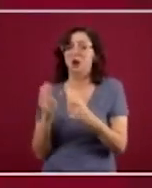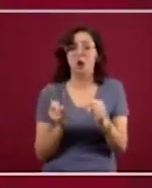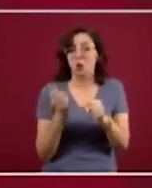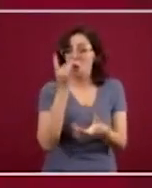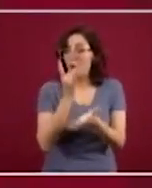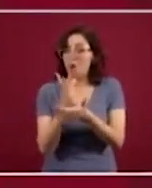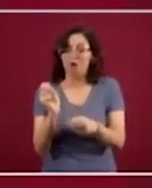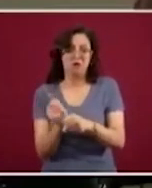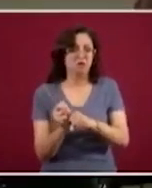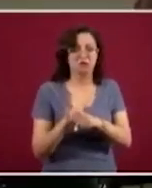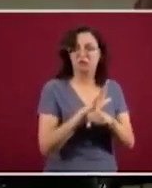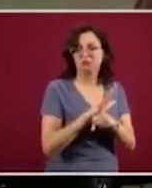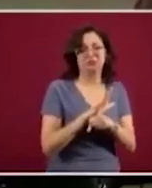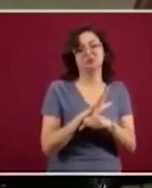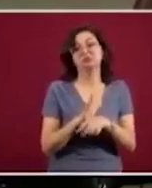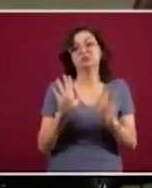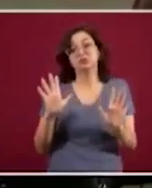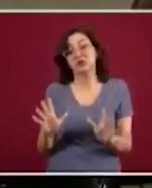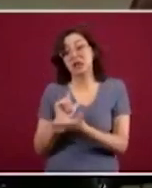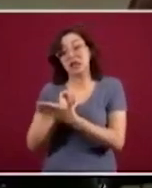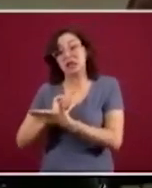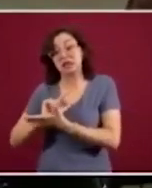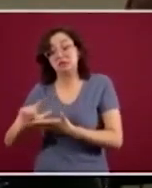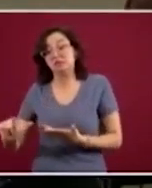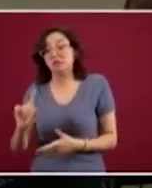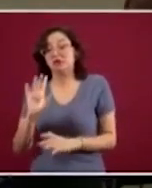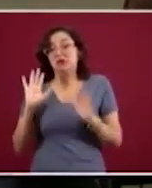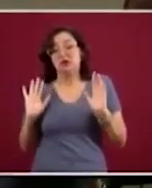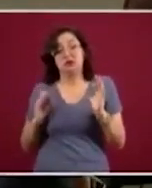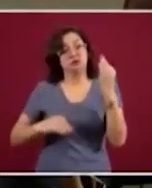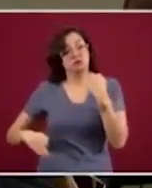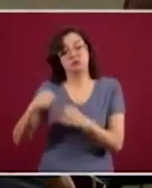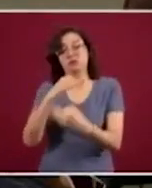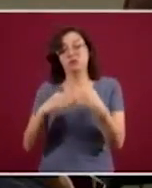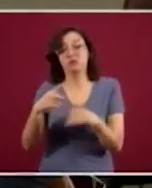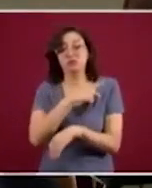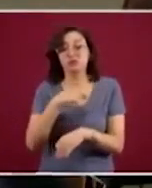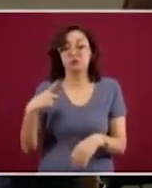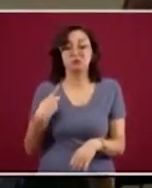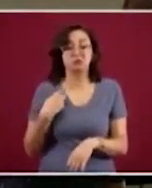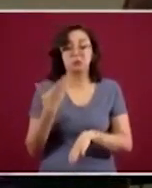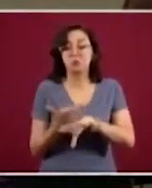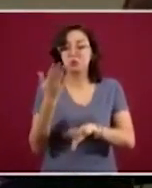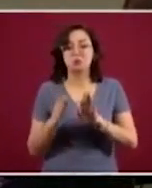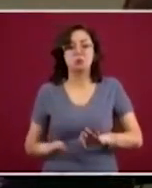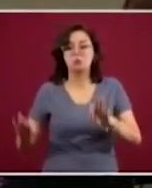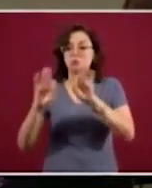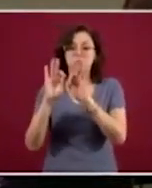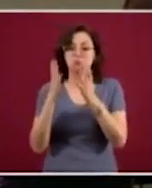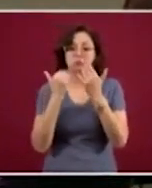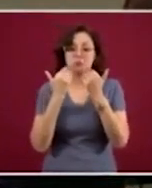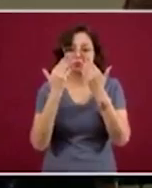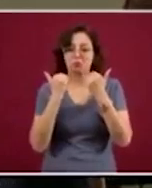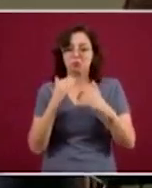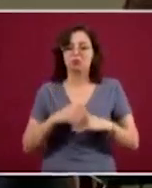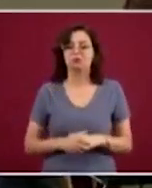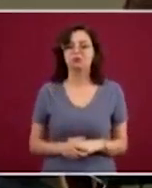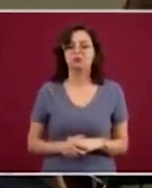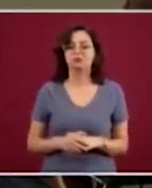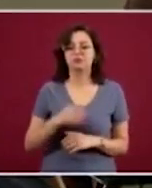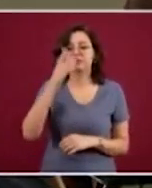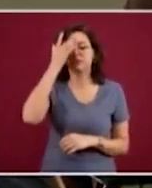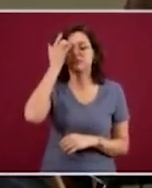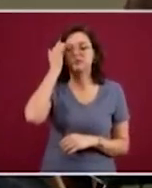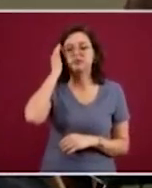es más un problema de higiene pública pero no consideramos que tenga una importancia crucial en este momento y lo otro es sobre el